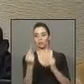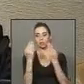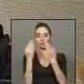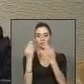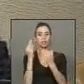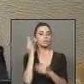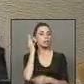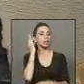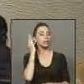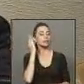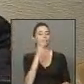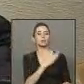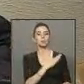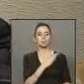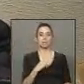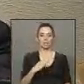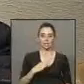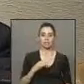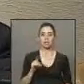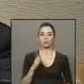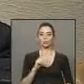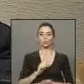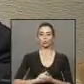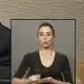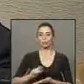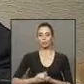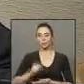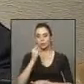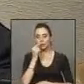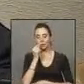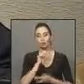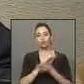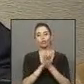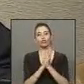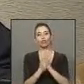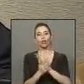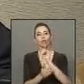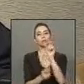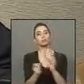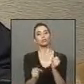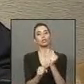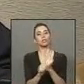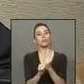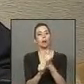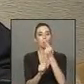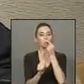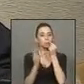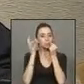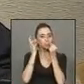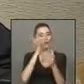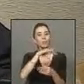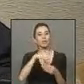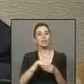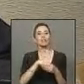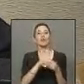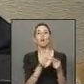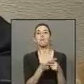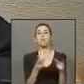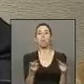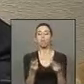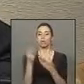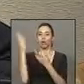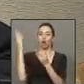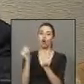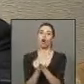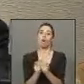señora Ministra, Subsecretario, y por supuesto, a todos los trabajadores y trabajadoras del sector público, a honorarios que se encuentran aquí,